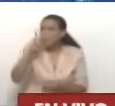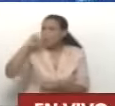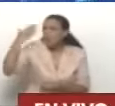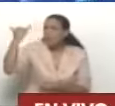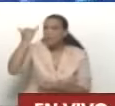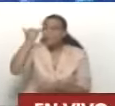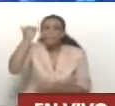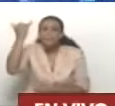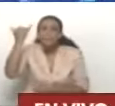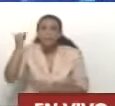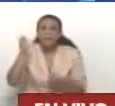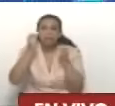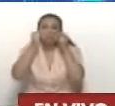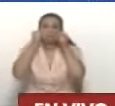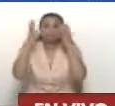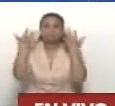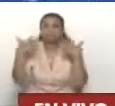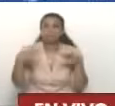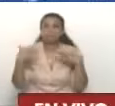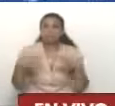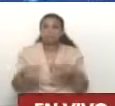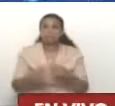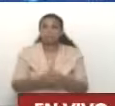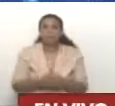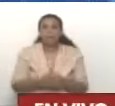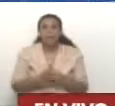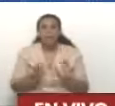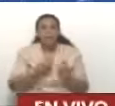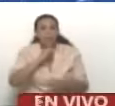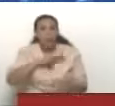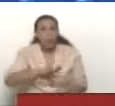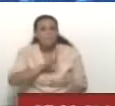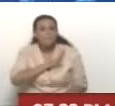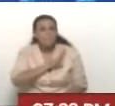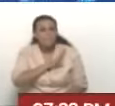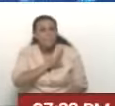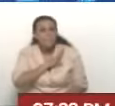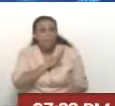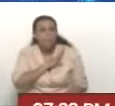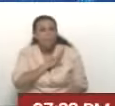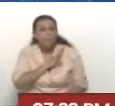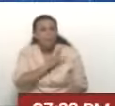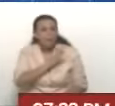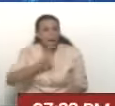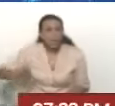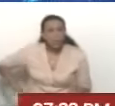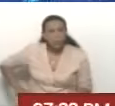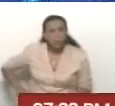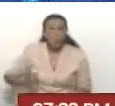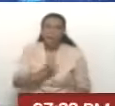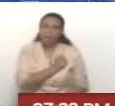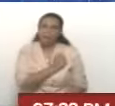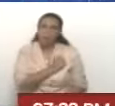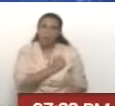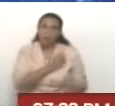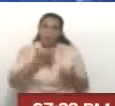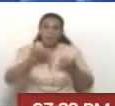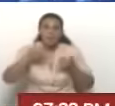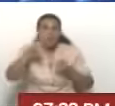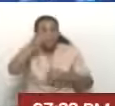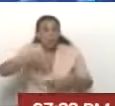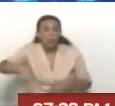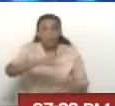hace muchos años que admiro la historia cristiana, católica del pueblo de Falcón,